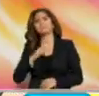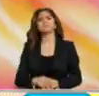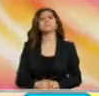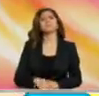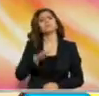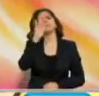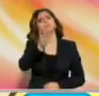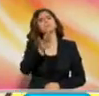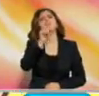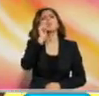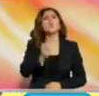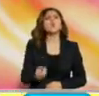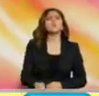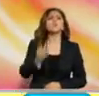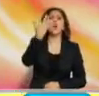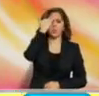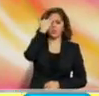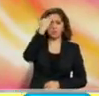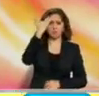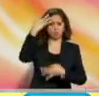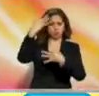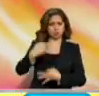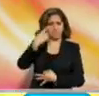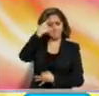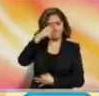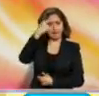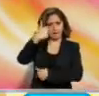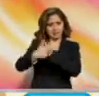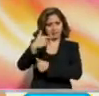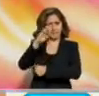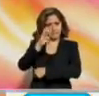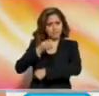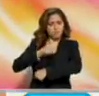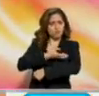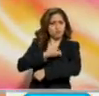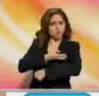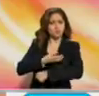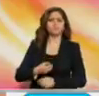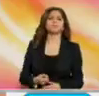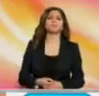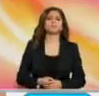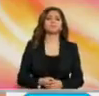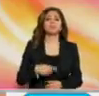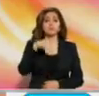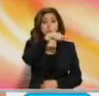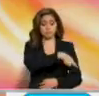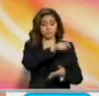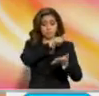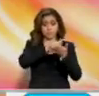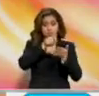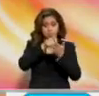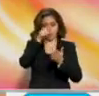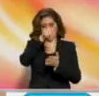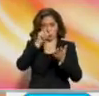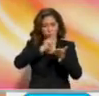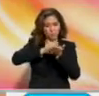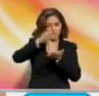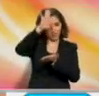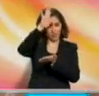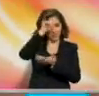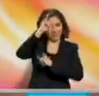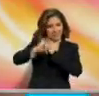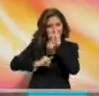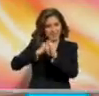madre entonces debe ofrecer este tipo de alimentación a su hijo? Mira, de acuerdo a los códigos internacionales de alimentación, se recomienda